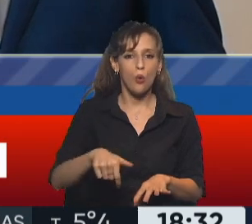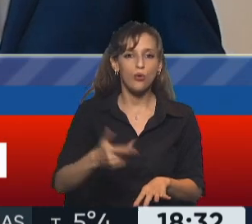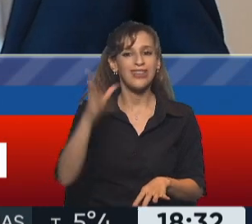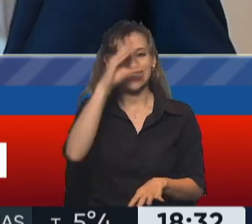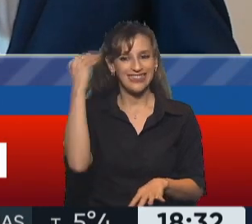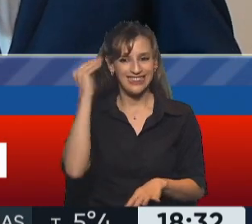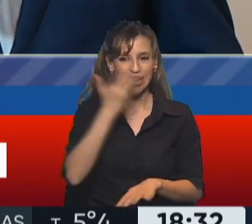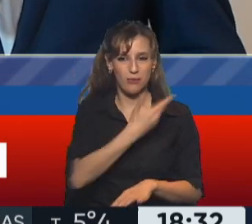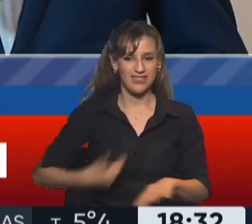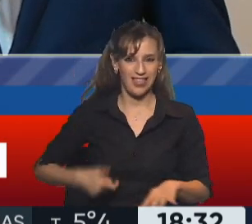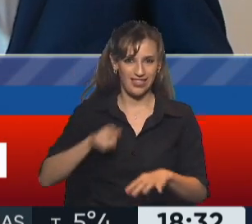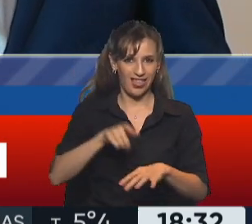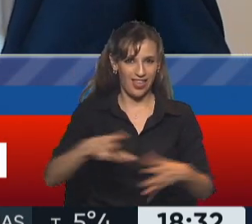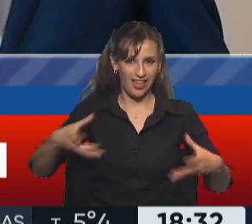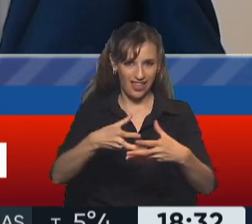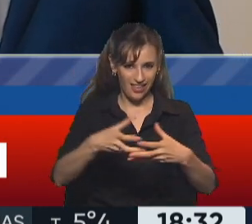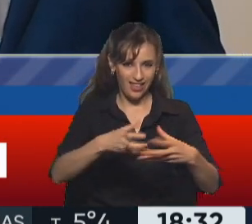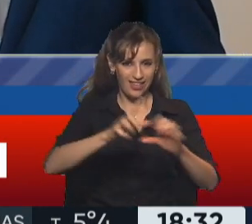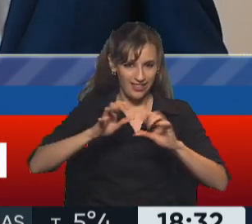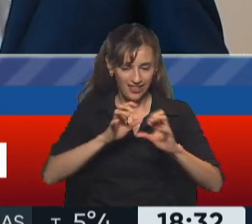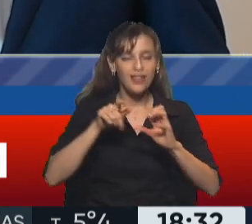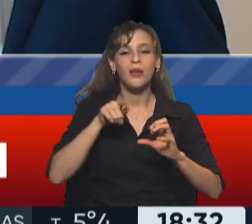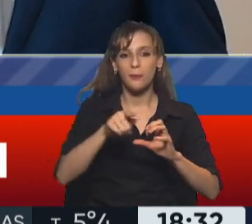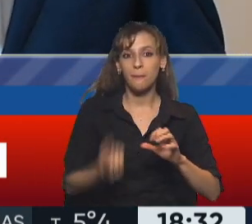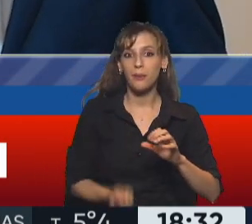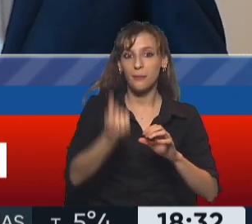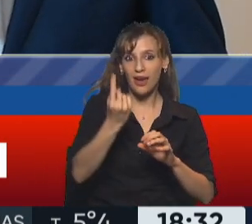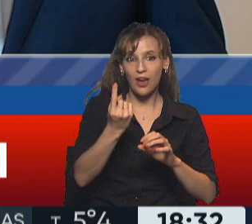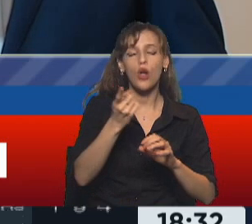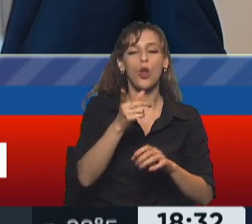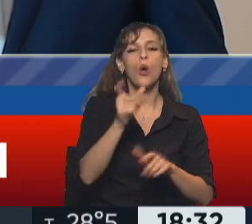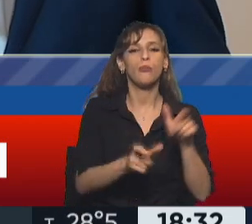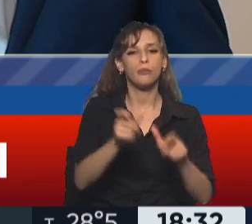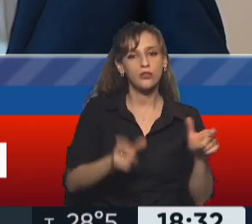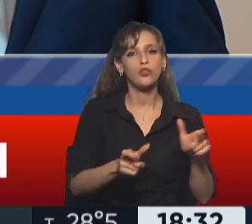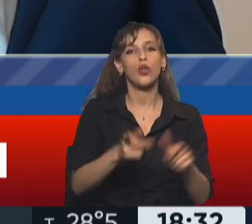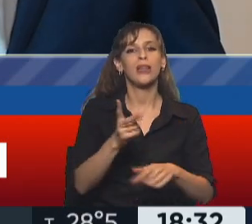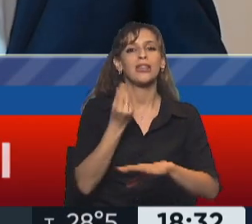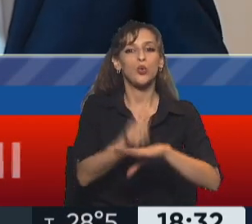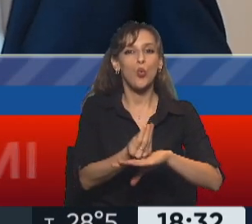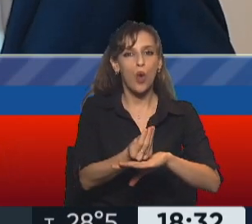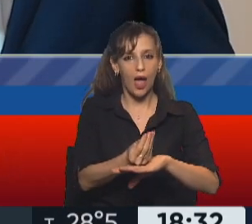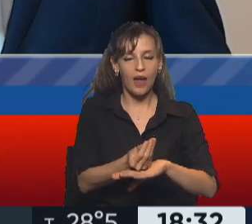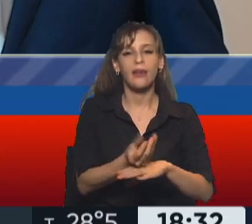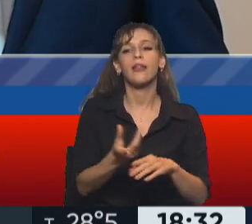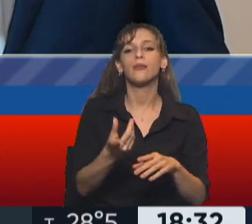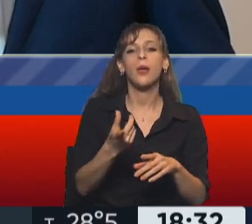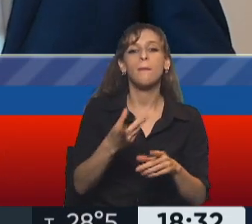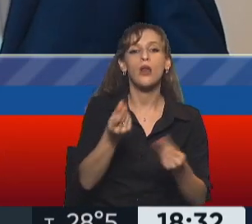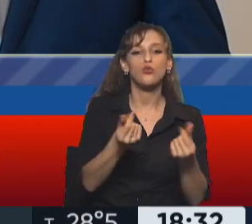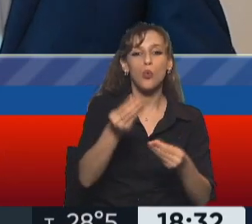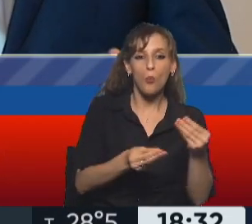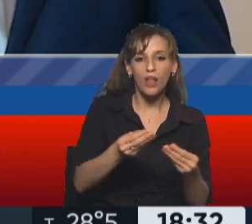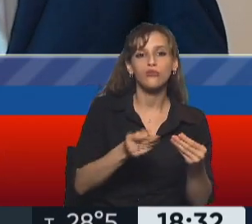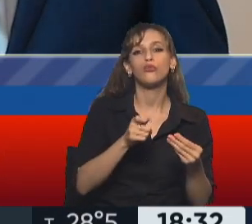Cristina Fernández de Kirchner, que luego de escuchar al miembro informante, titular de la Comisión de Presupuesto y Hacienda, el senador riojano Ricardo Guerra, le